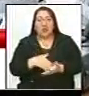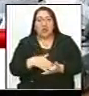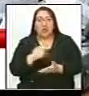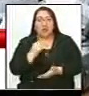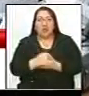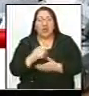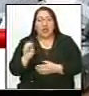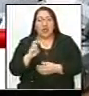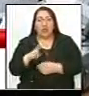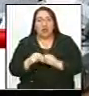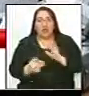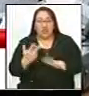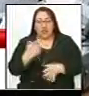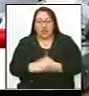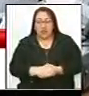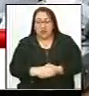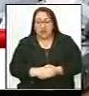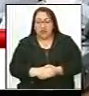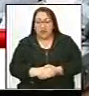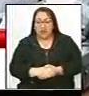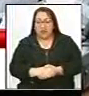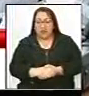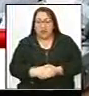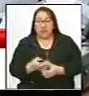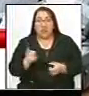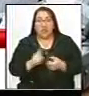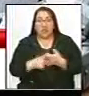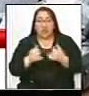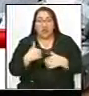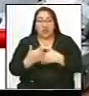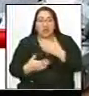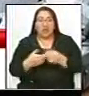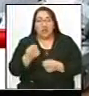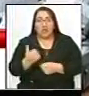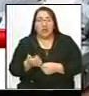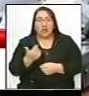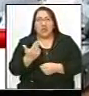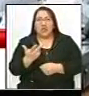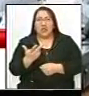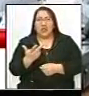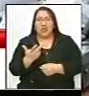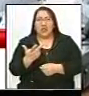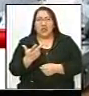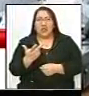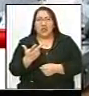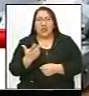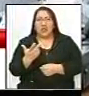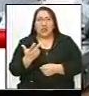año 2013. A la actualidad se ha avanzado cerca del